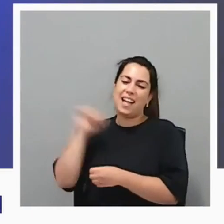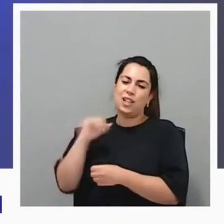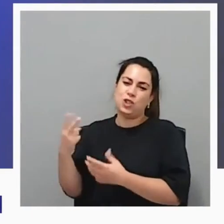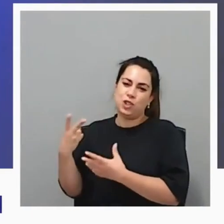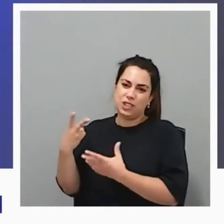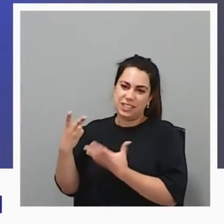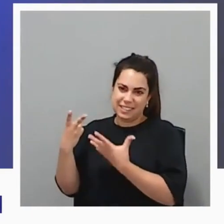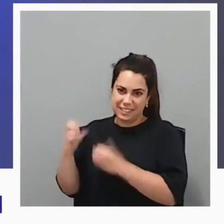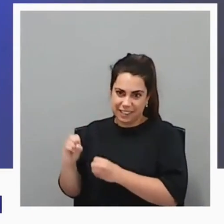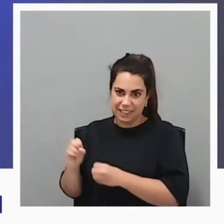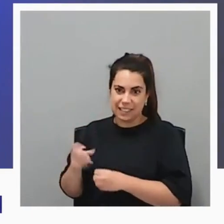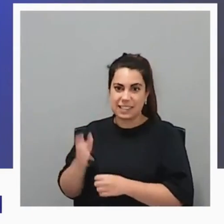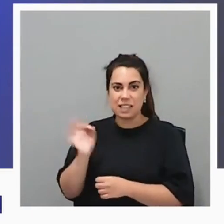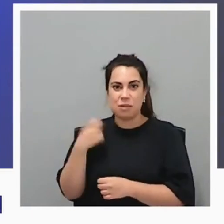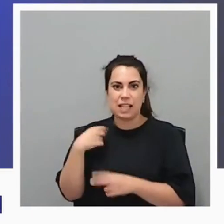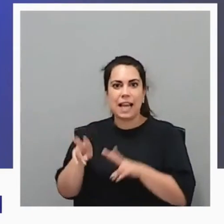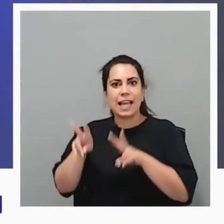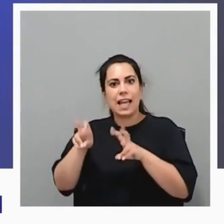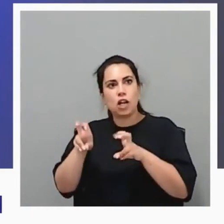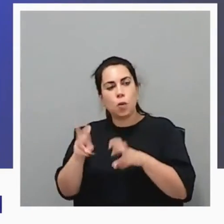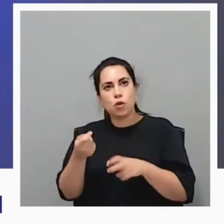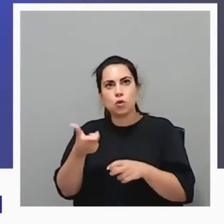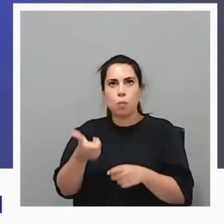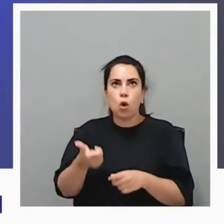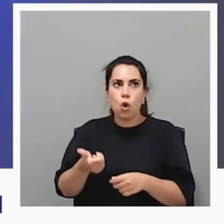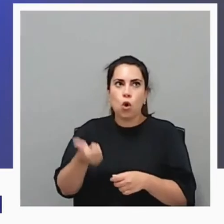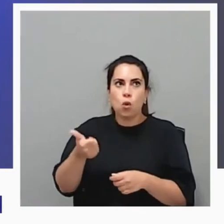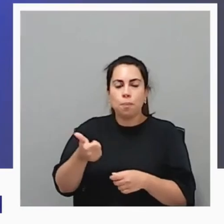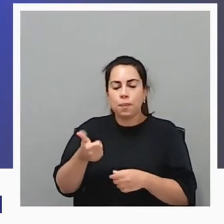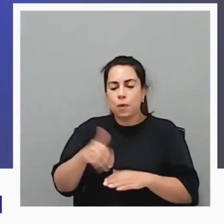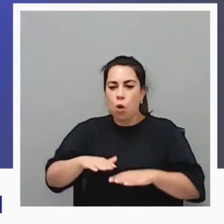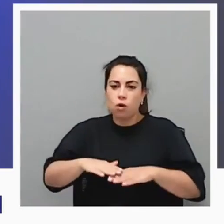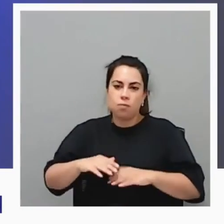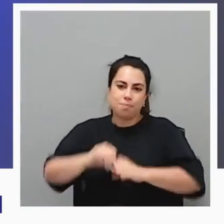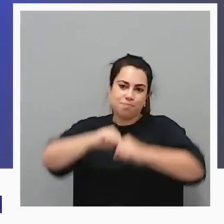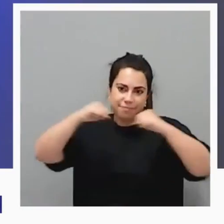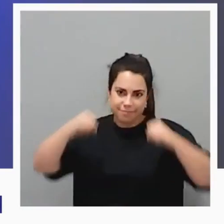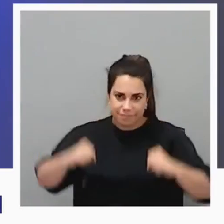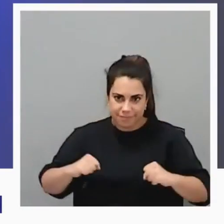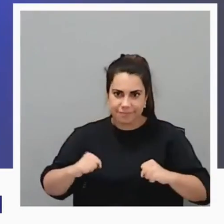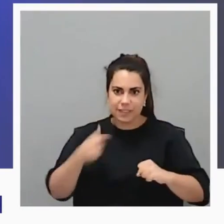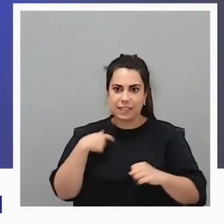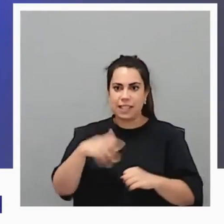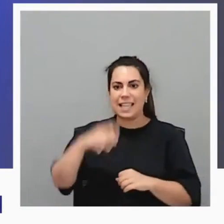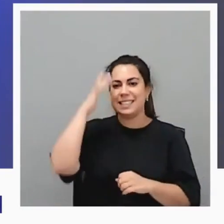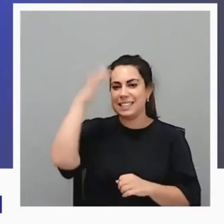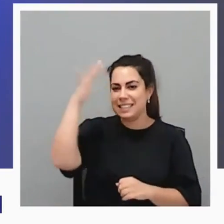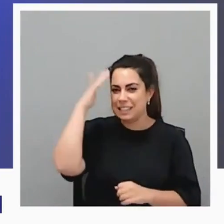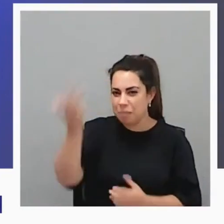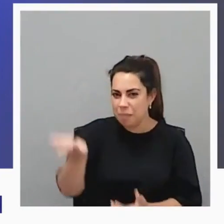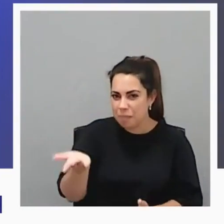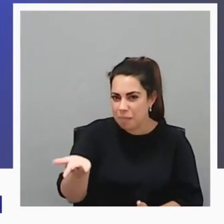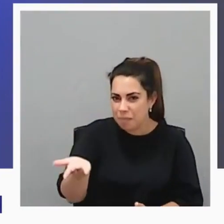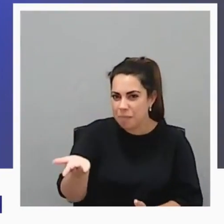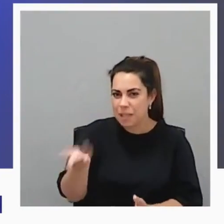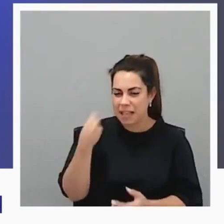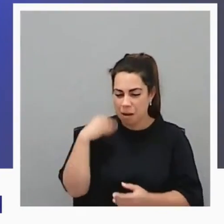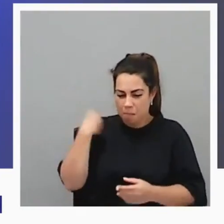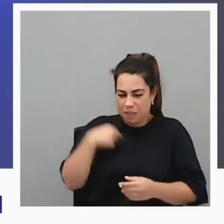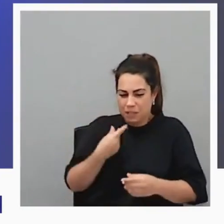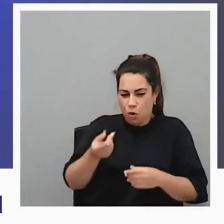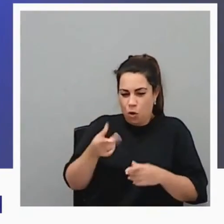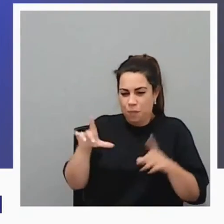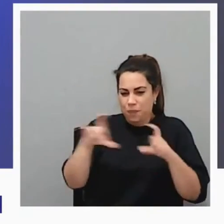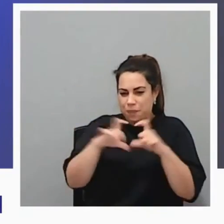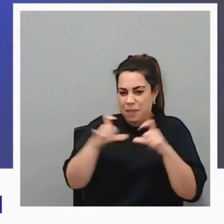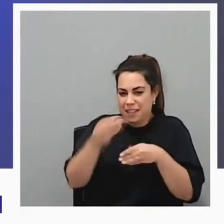es aquello que se apalanca, que se fundamenta, que se inspira en temas internos que ocurren en la organización y cómo los